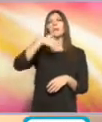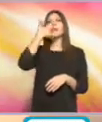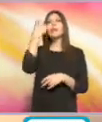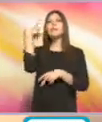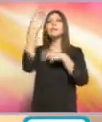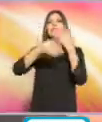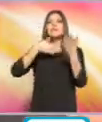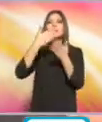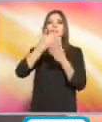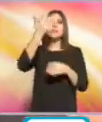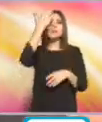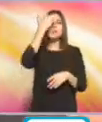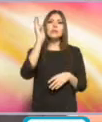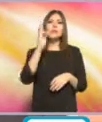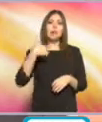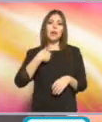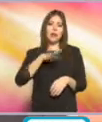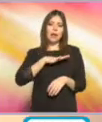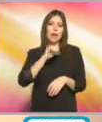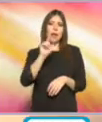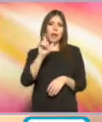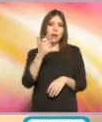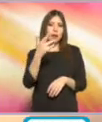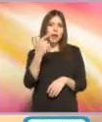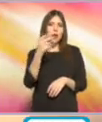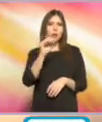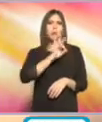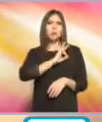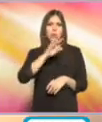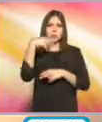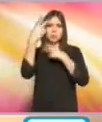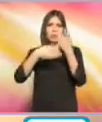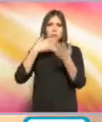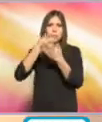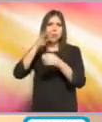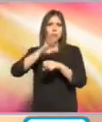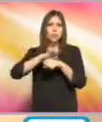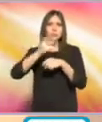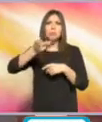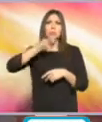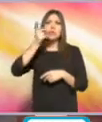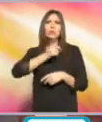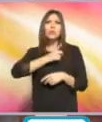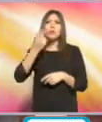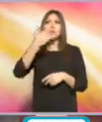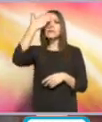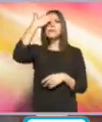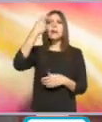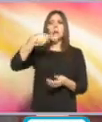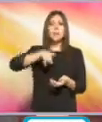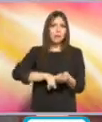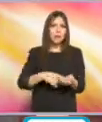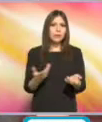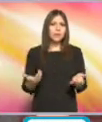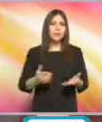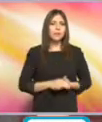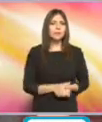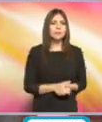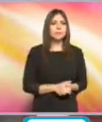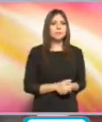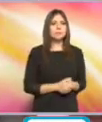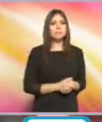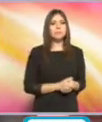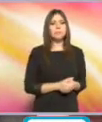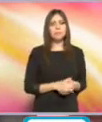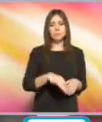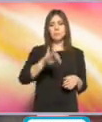somos alérgicos a algo, ¿podemos ir igualmente a una consulta solamente para tener un chequeo? Sí, yo creo que para efectos de una